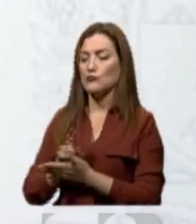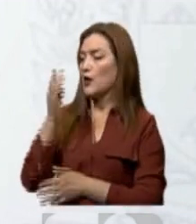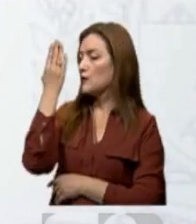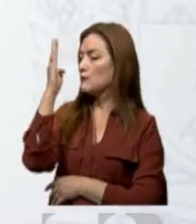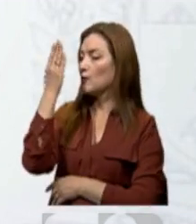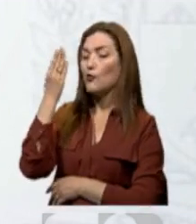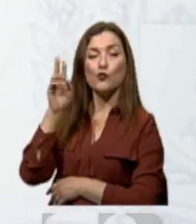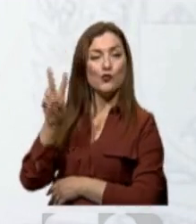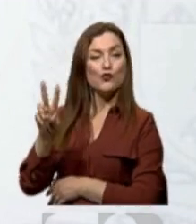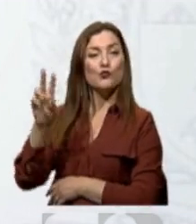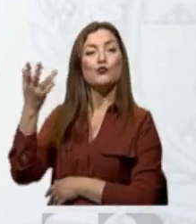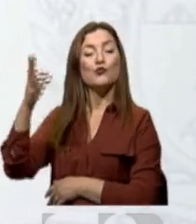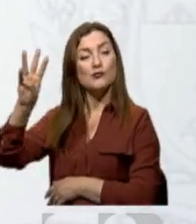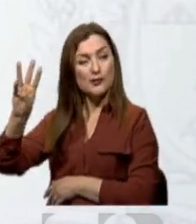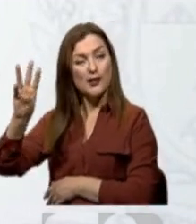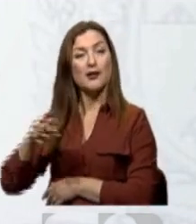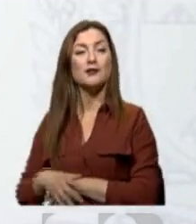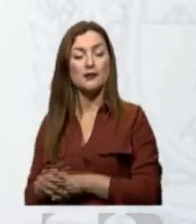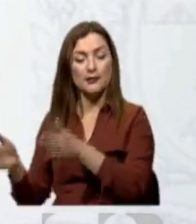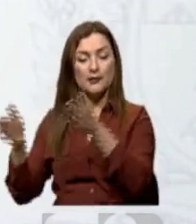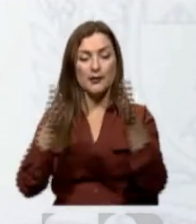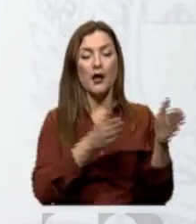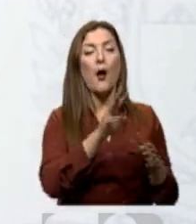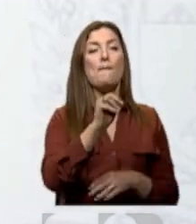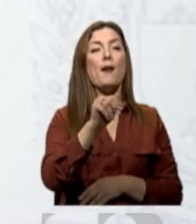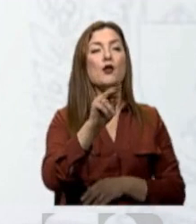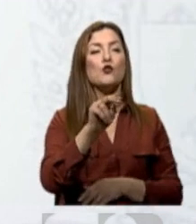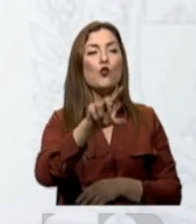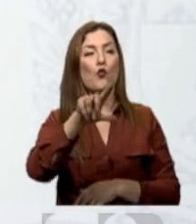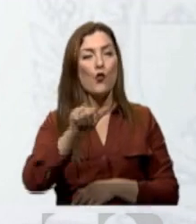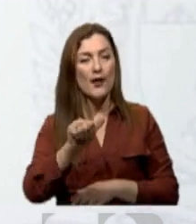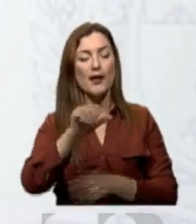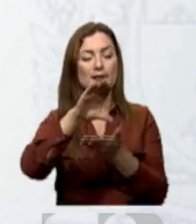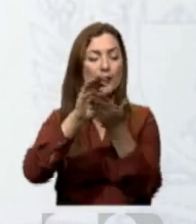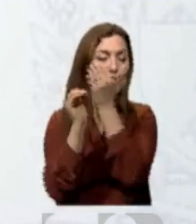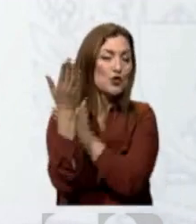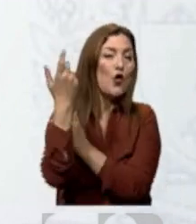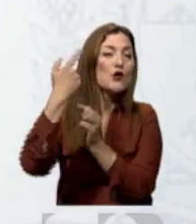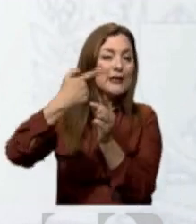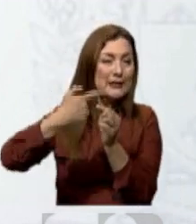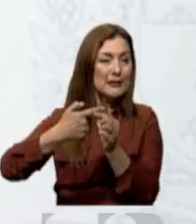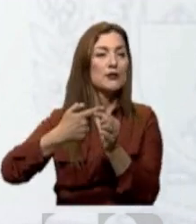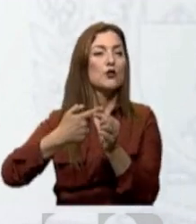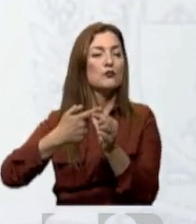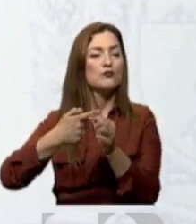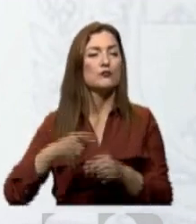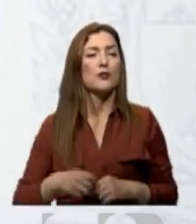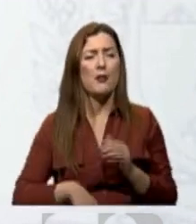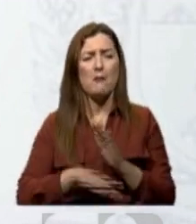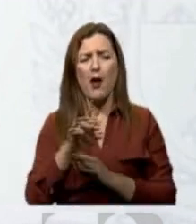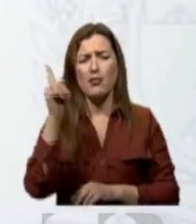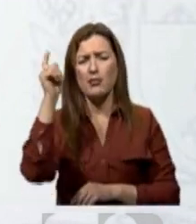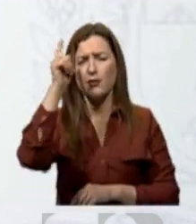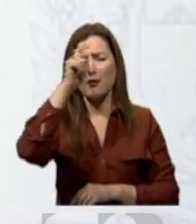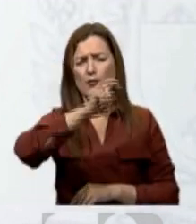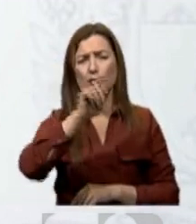Espejo 216, en el Manuela Sáenz, que corresponde al Centro Histórico de Quito, es otro de los distritos más